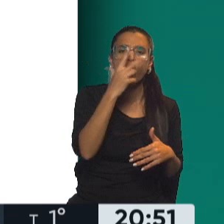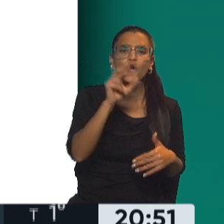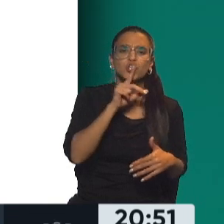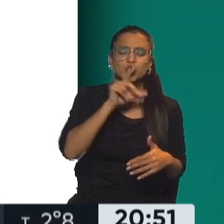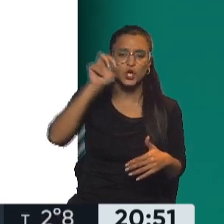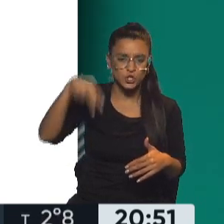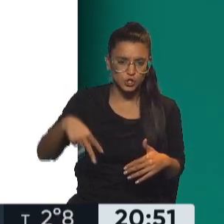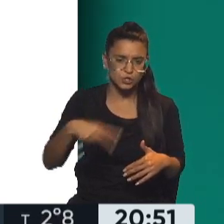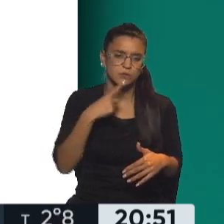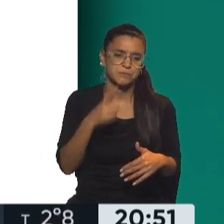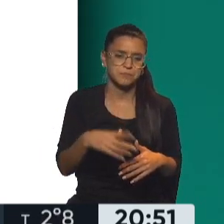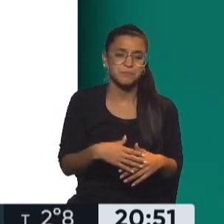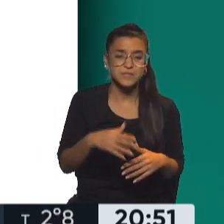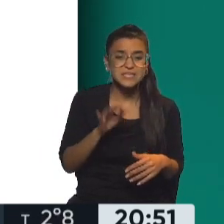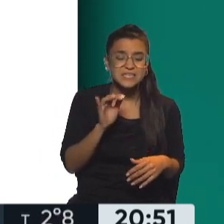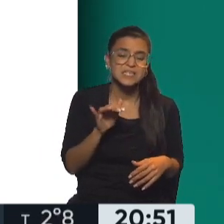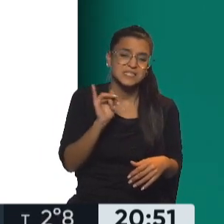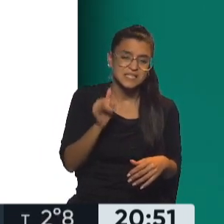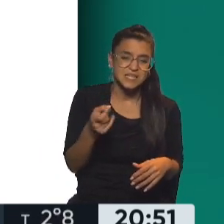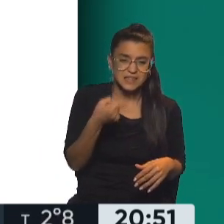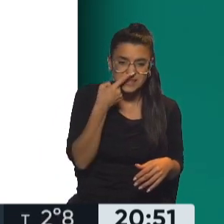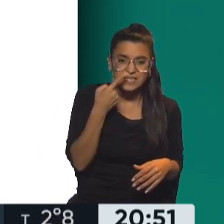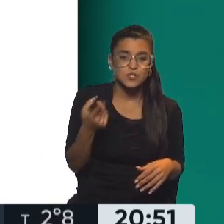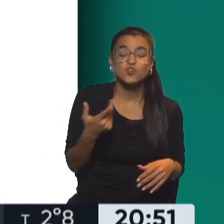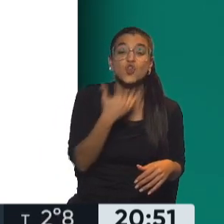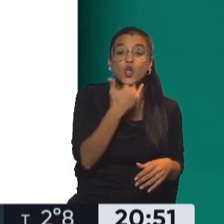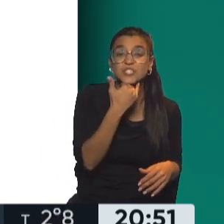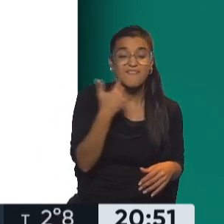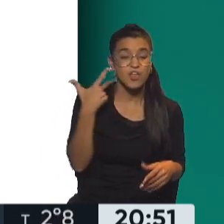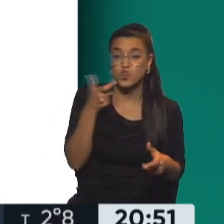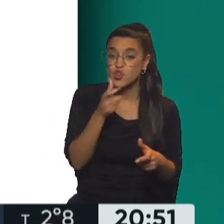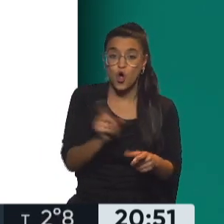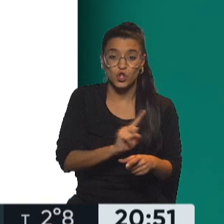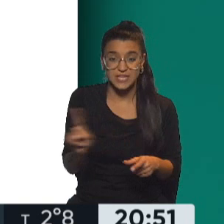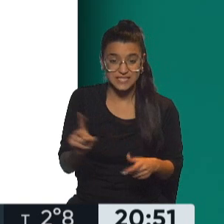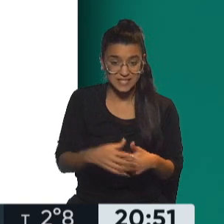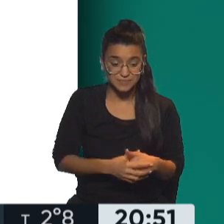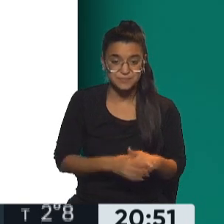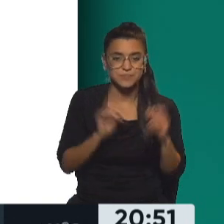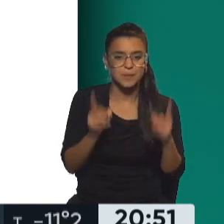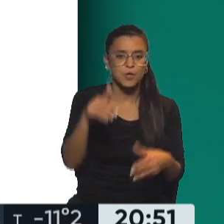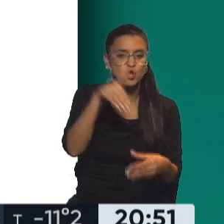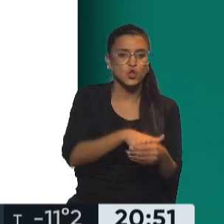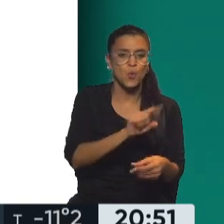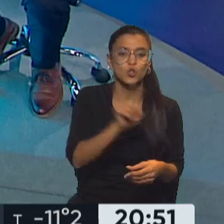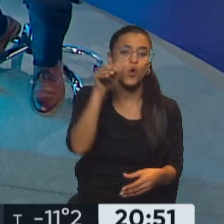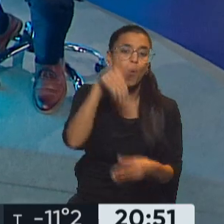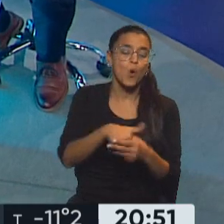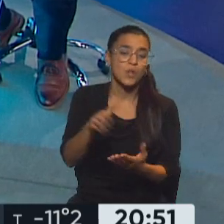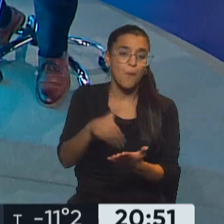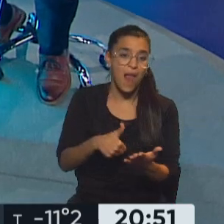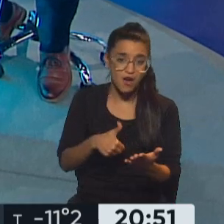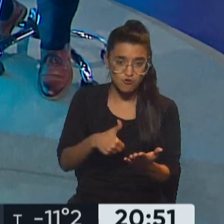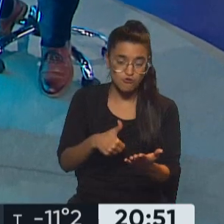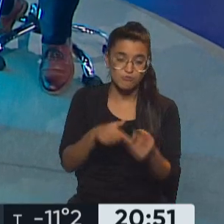que sí es interesante es ver el no sabe, no contesta, más el no vota o vota en blanco, porque